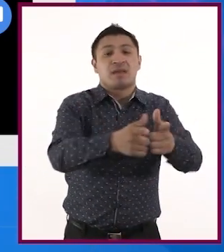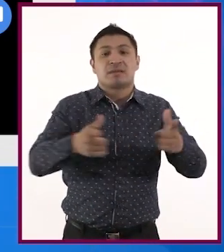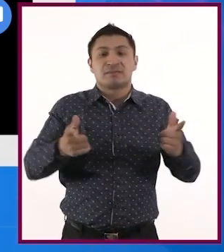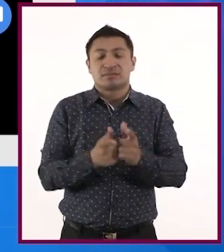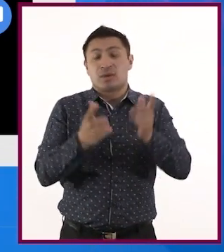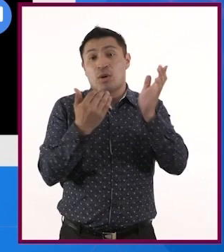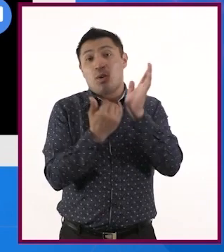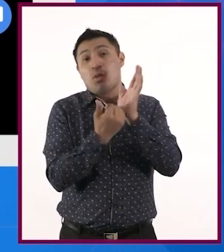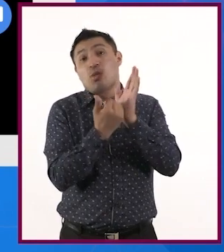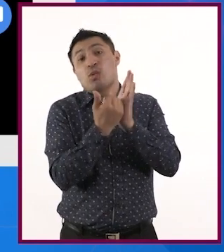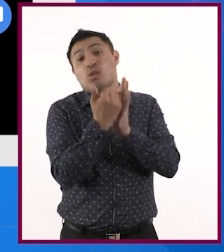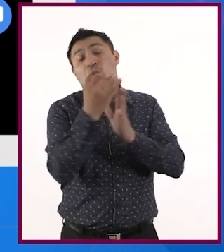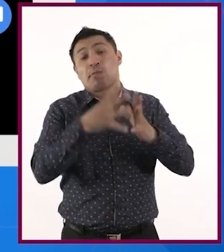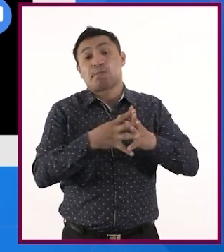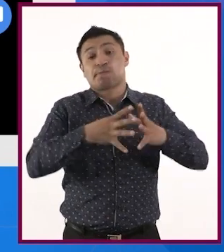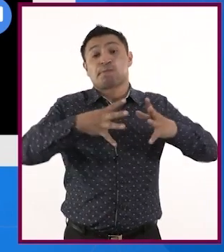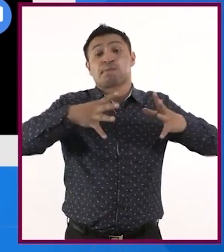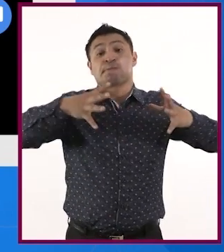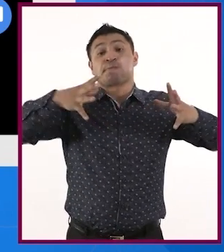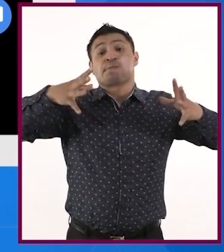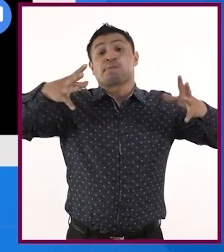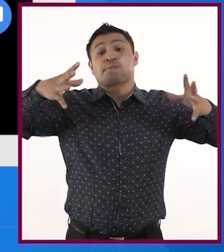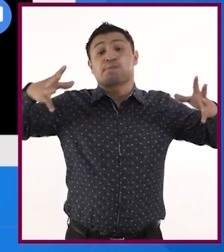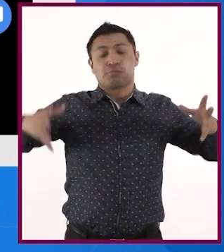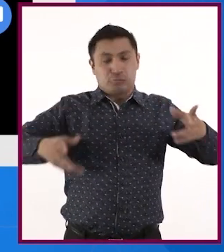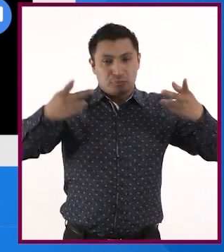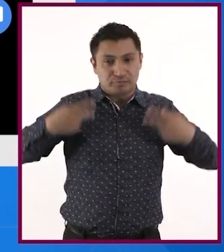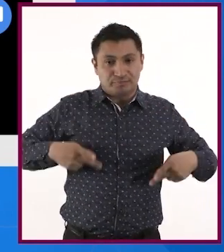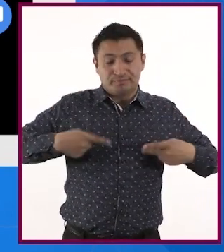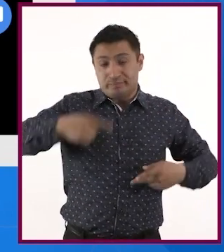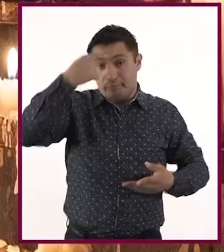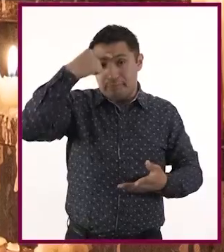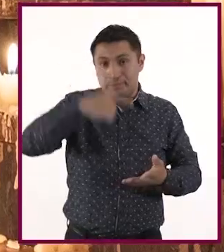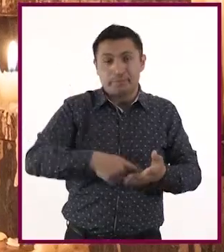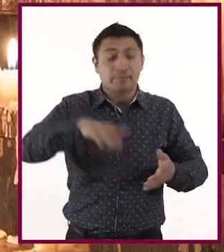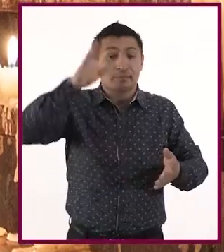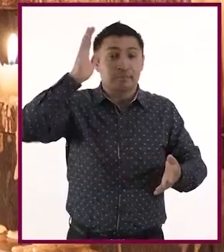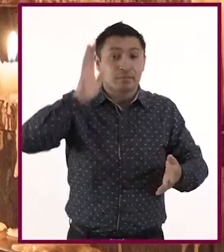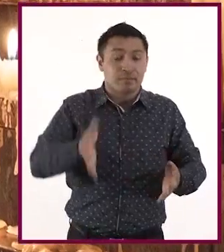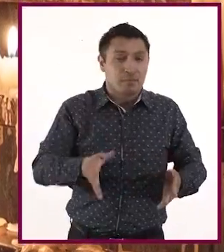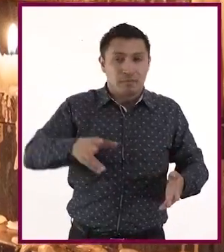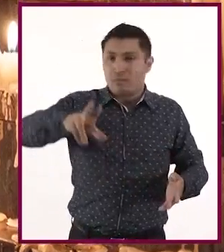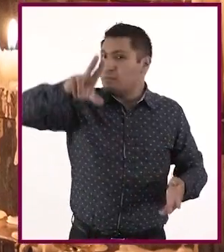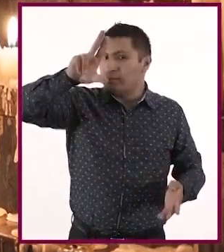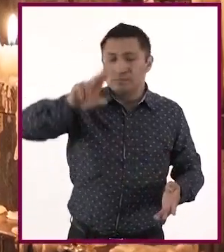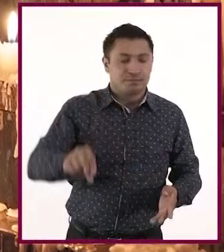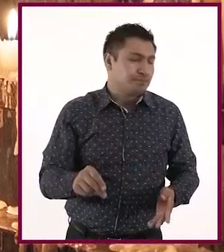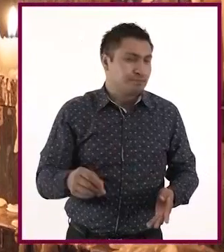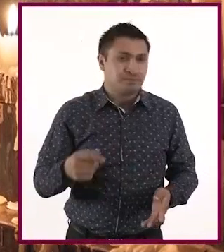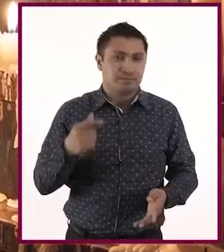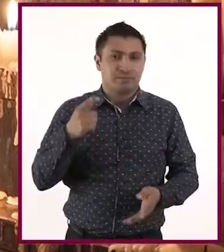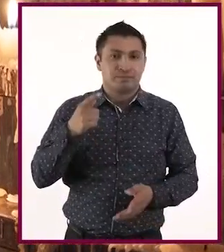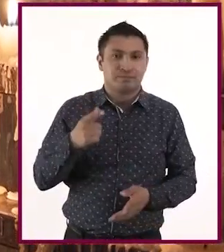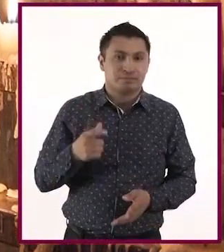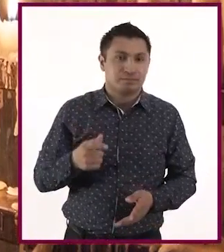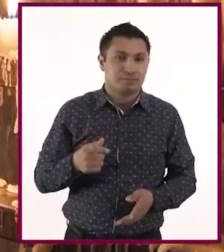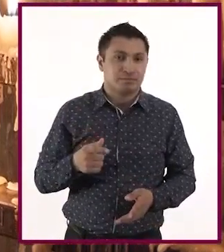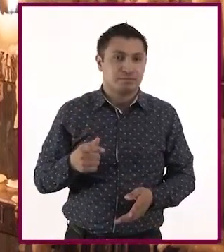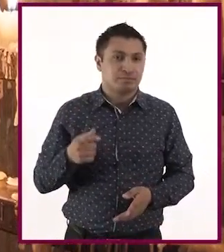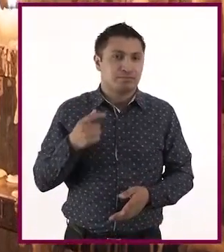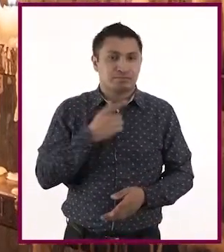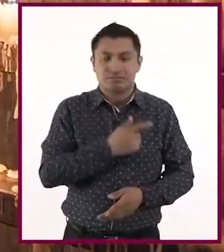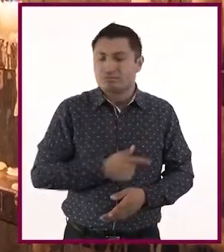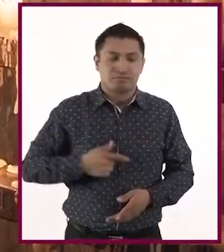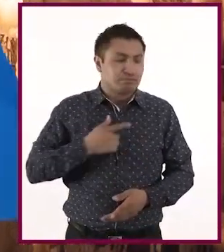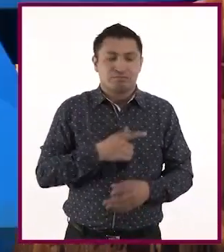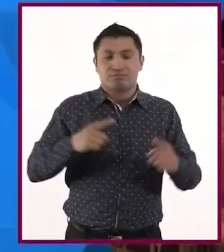mayor crecimiento son los creyentes quienes ya no se sienten seducidos por